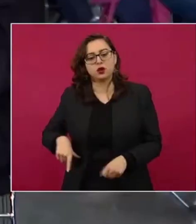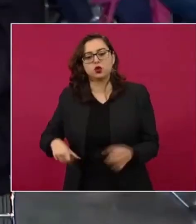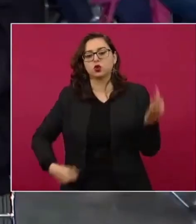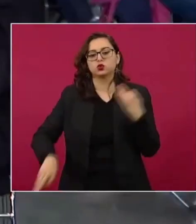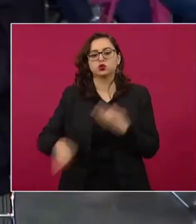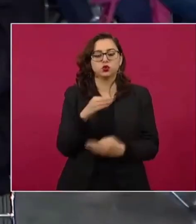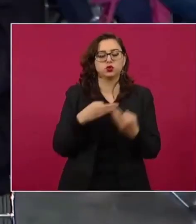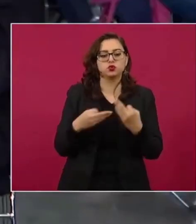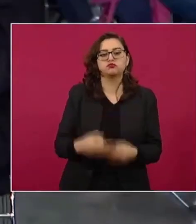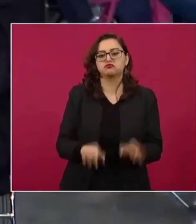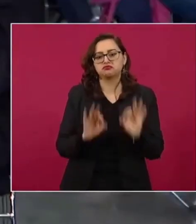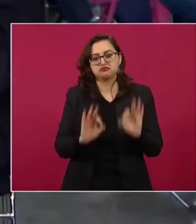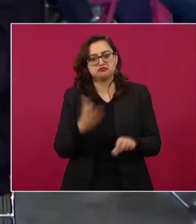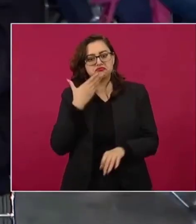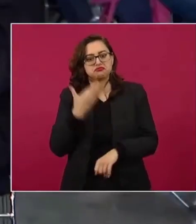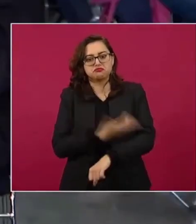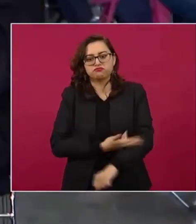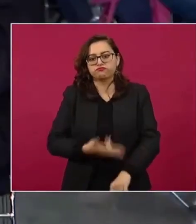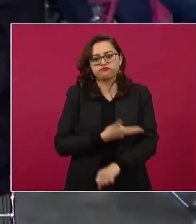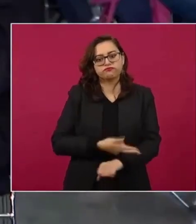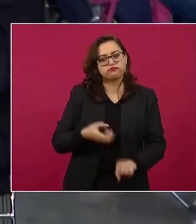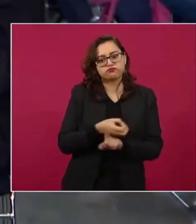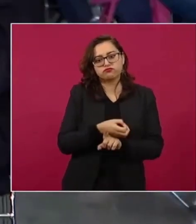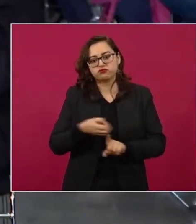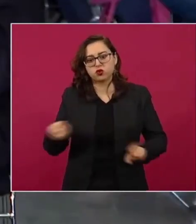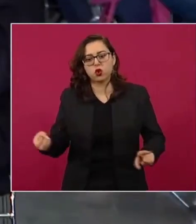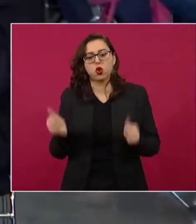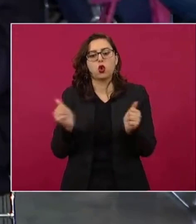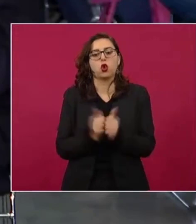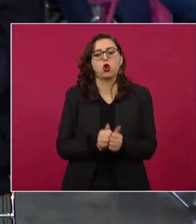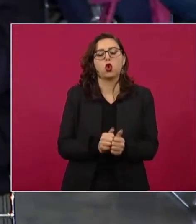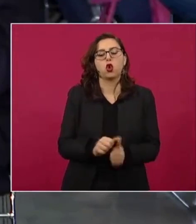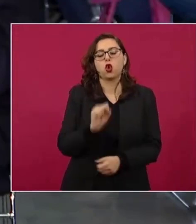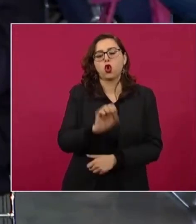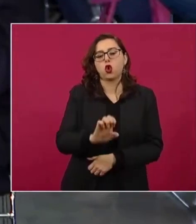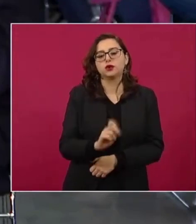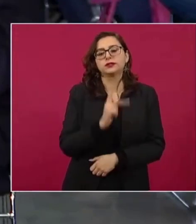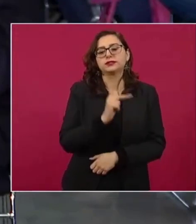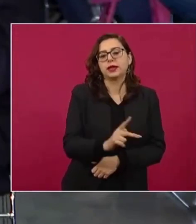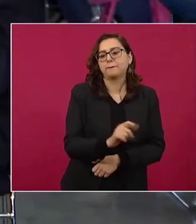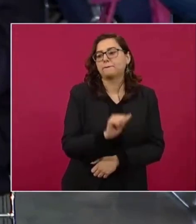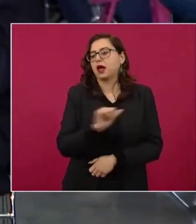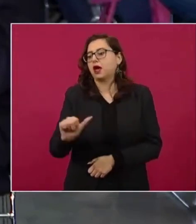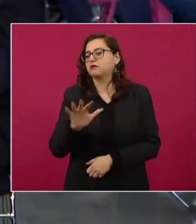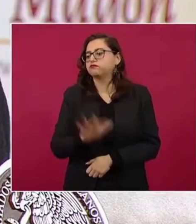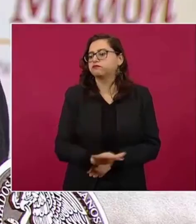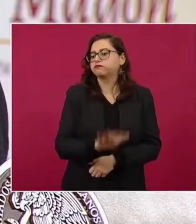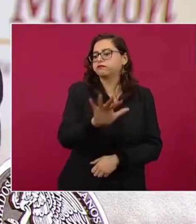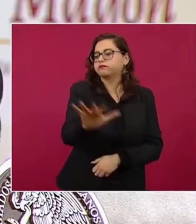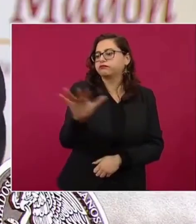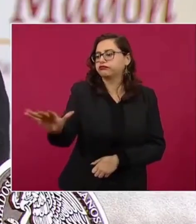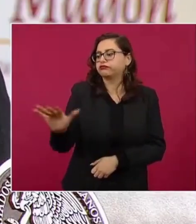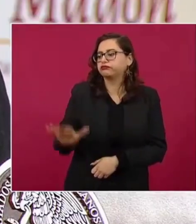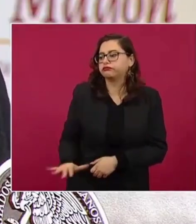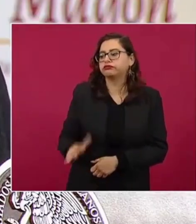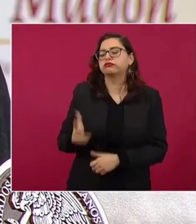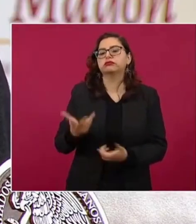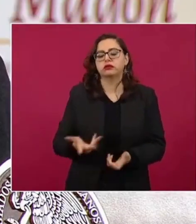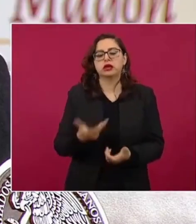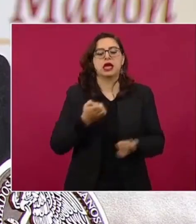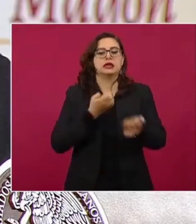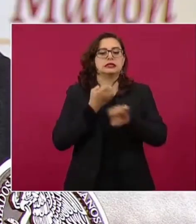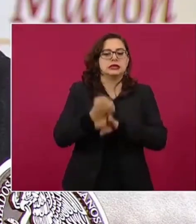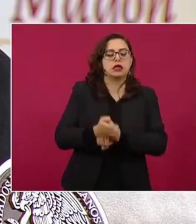organizados y coordinados con la secretaría de educación y con las áreas respectivas de salud estatal y